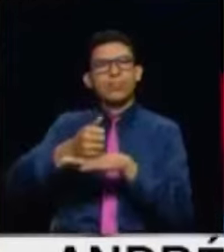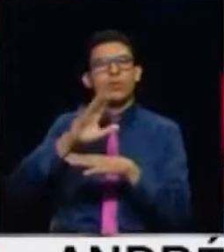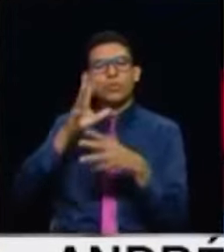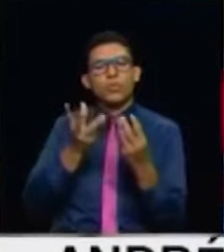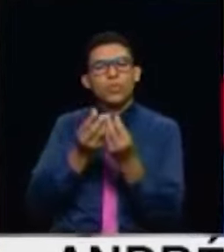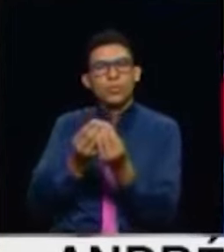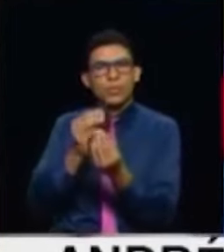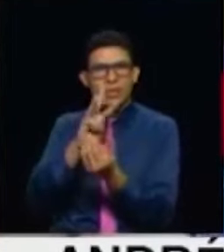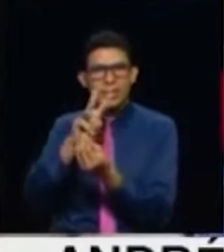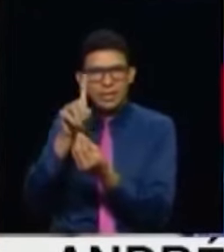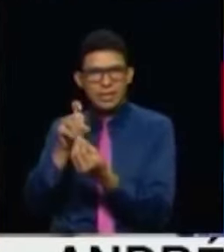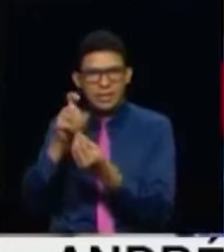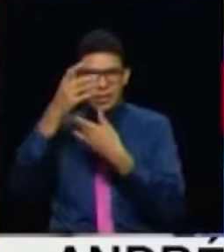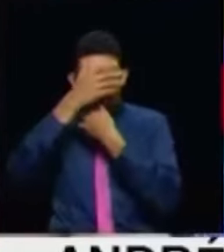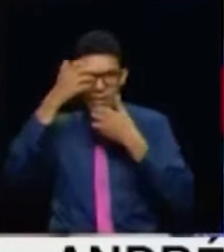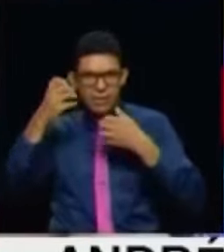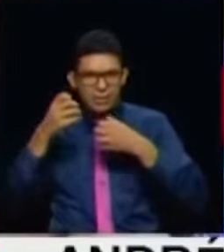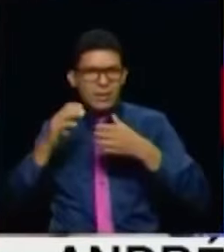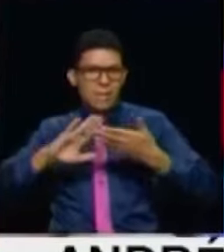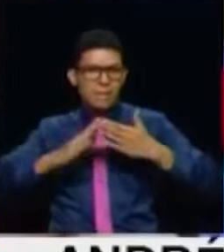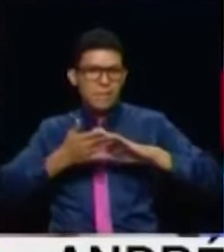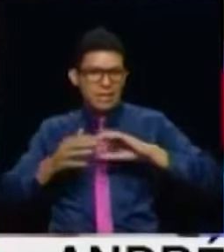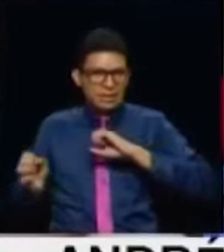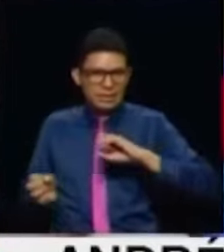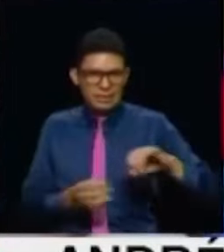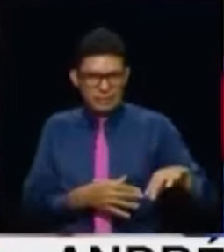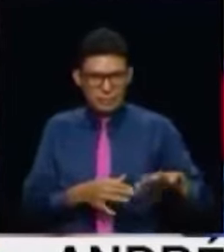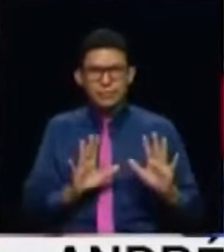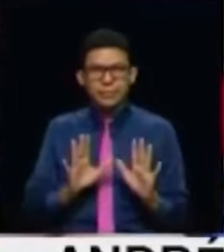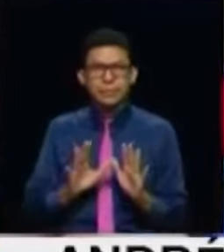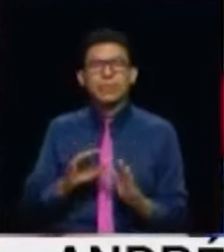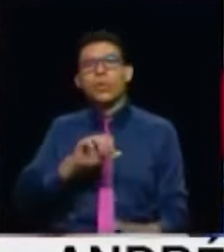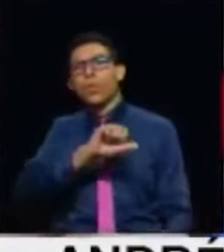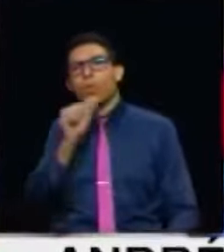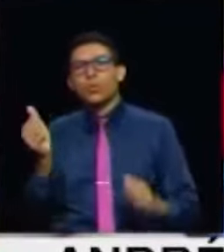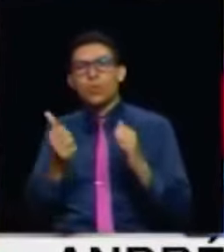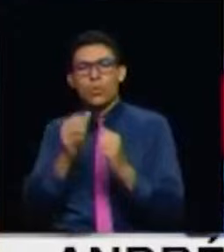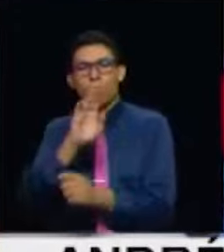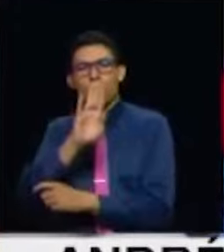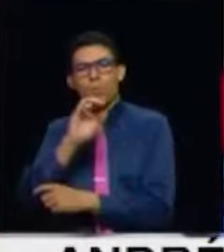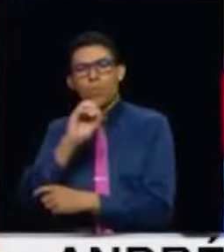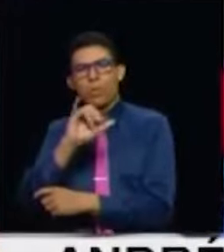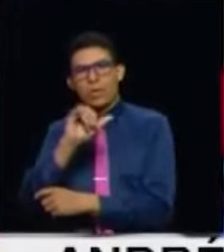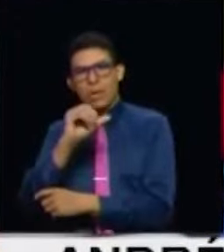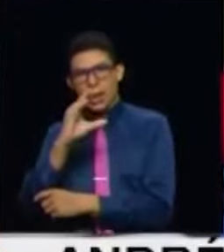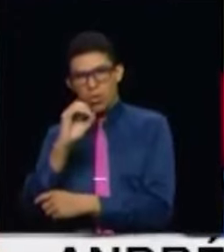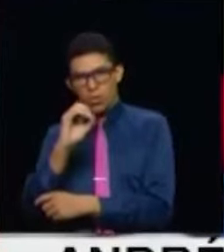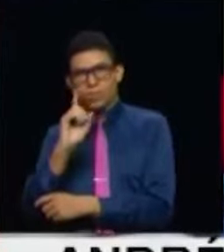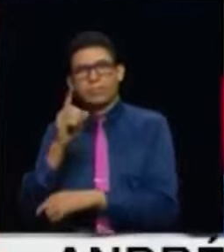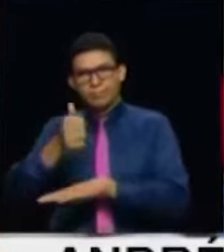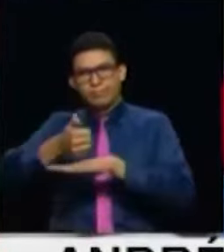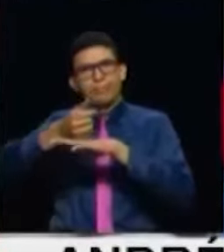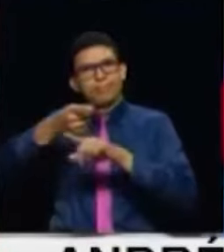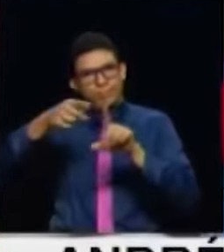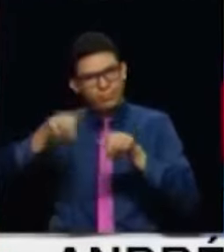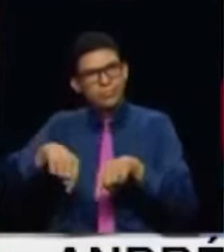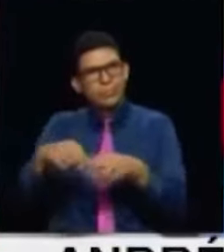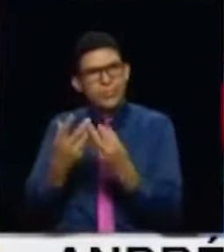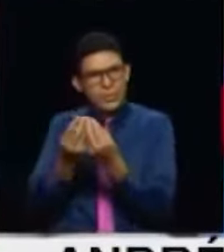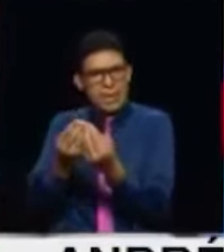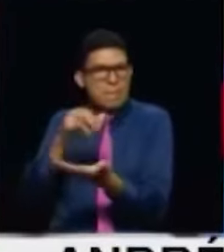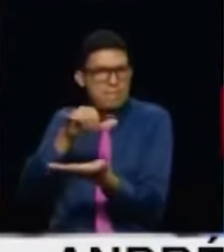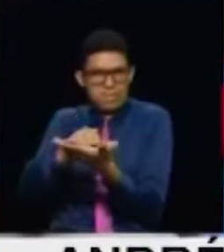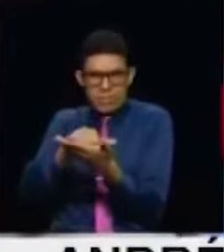de las disidencias FARC, alias Boyaco, que también es un cabecilla de esa misma estructura